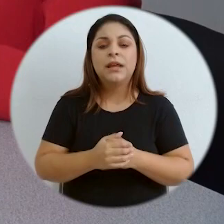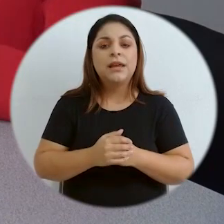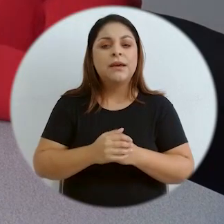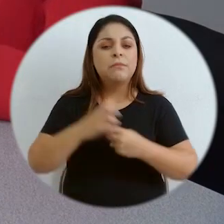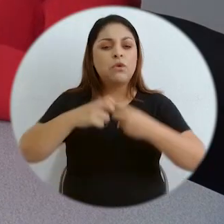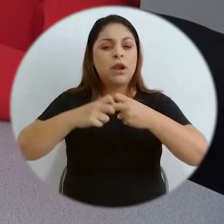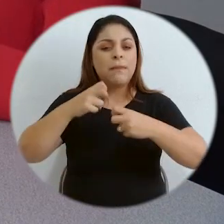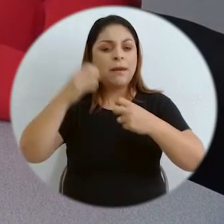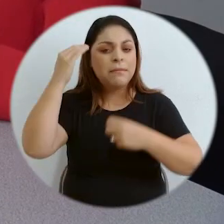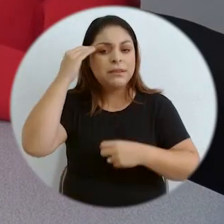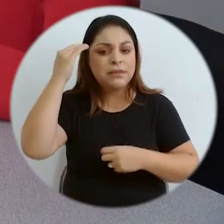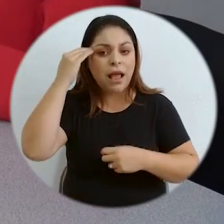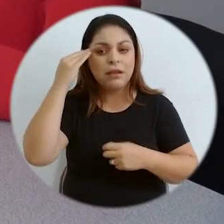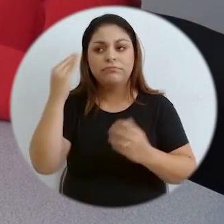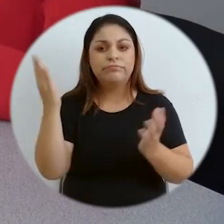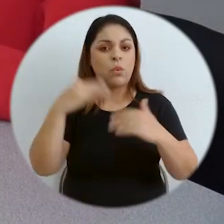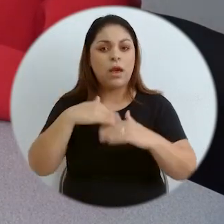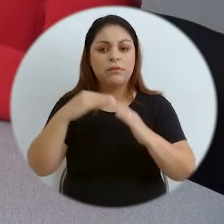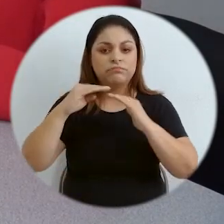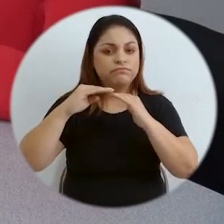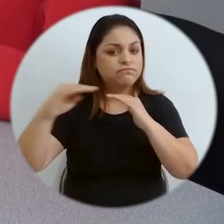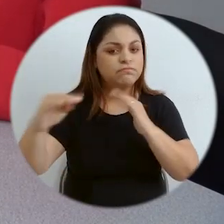la persona no esté estable,